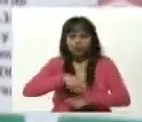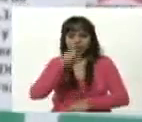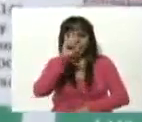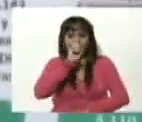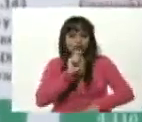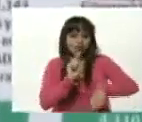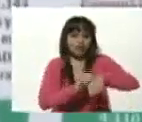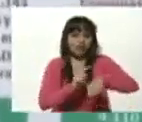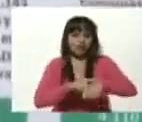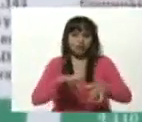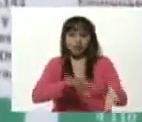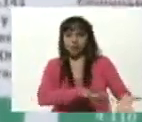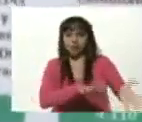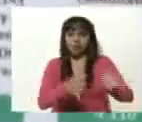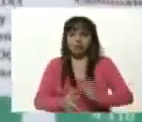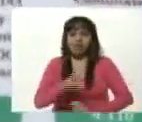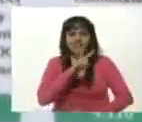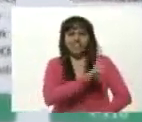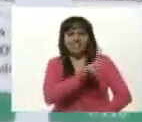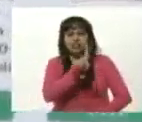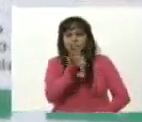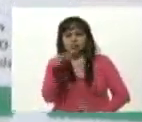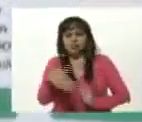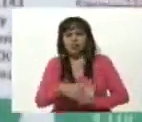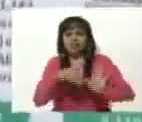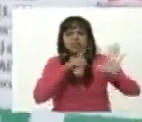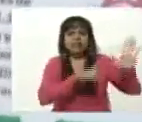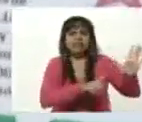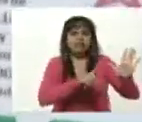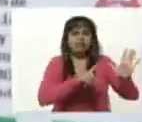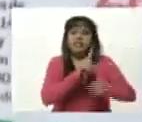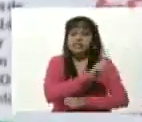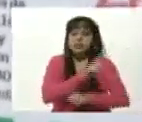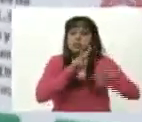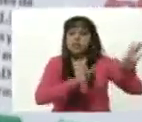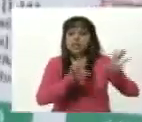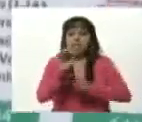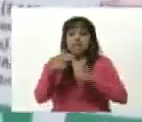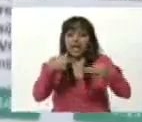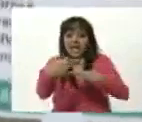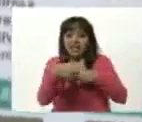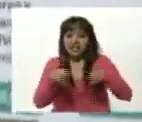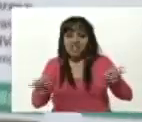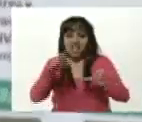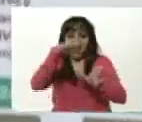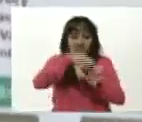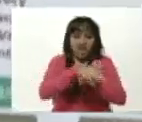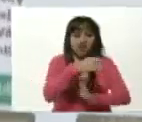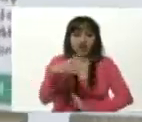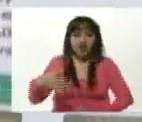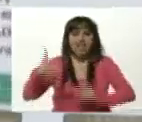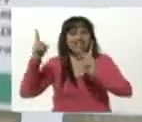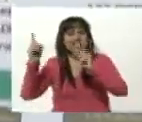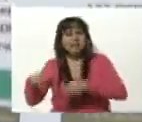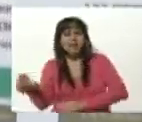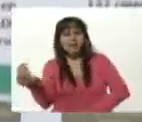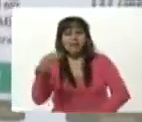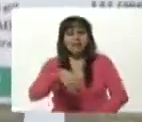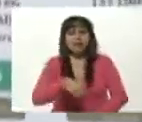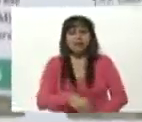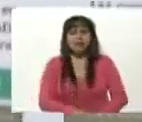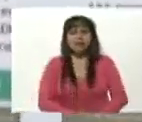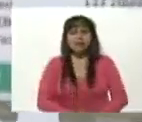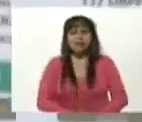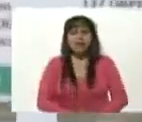la cantidad de 21.170 hectáreas de arroz, pero también la cantidad de